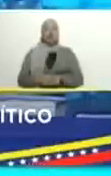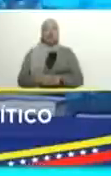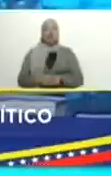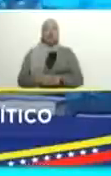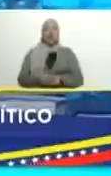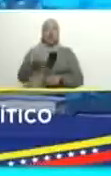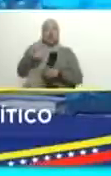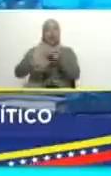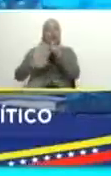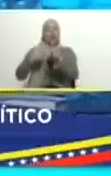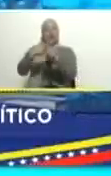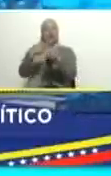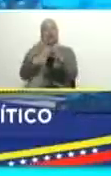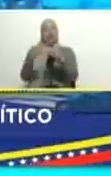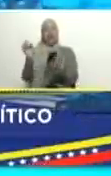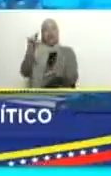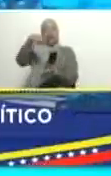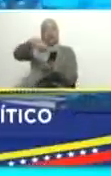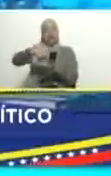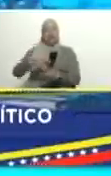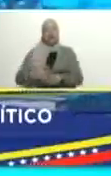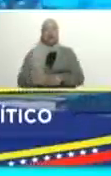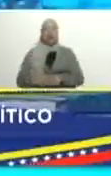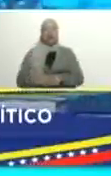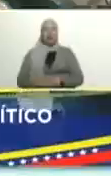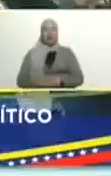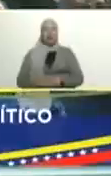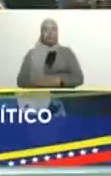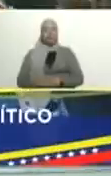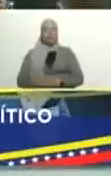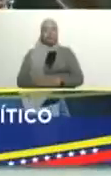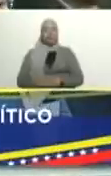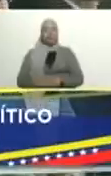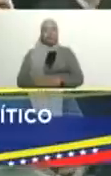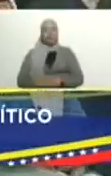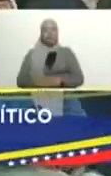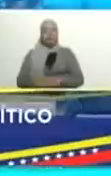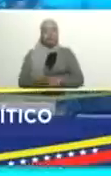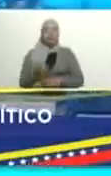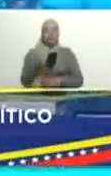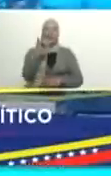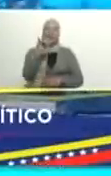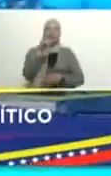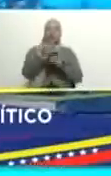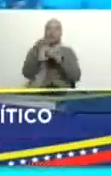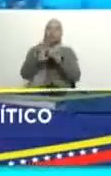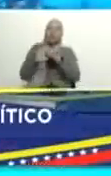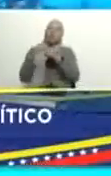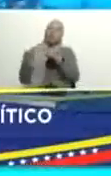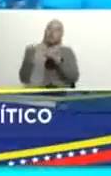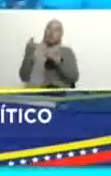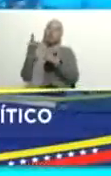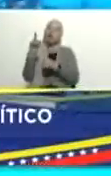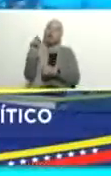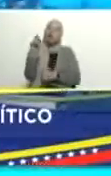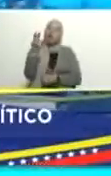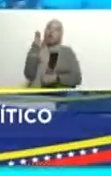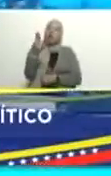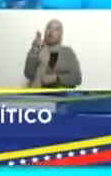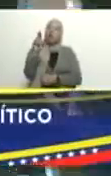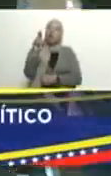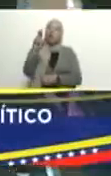Cabello, Carabobo, de Turmero, municipio Santiago Mariño, estado